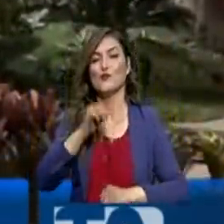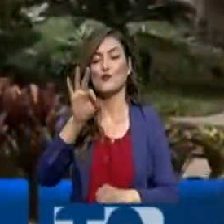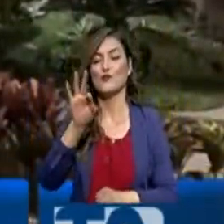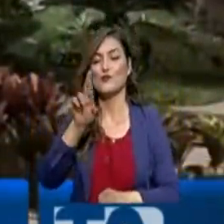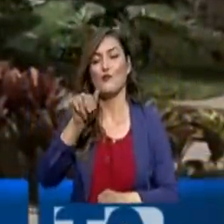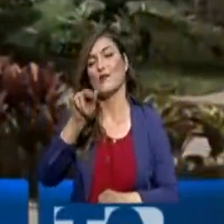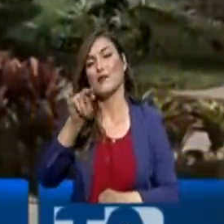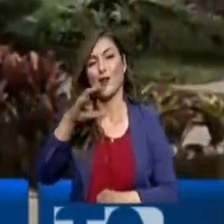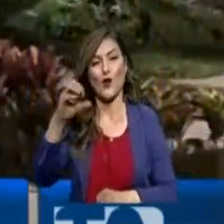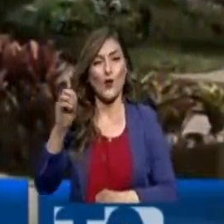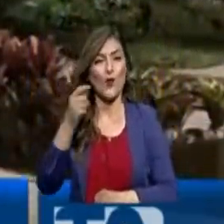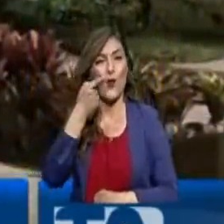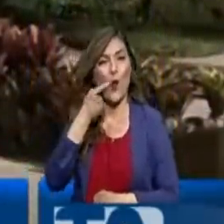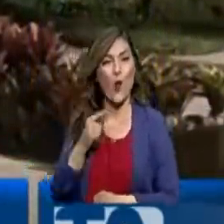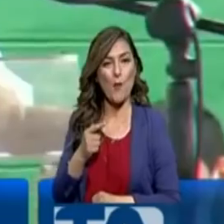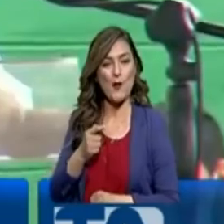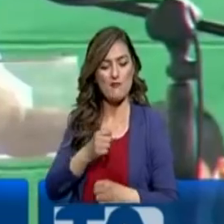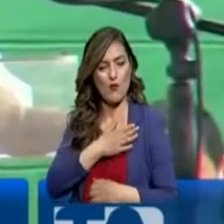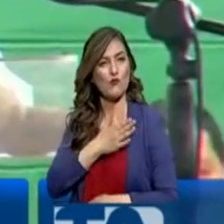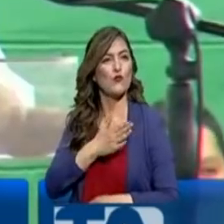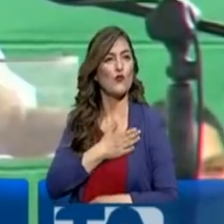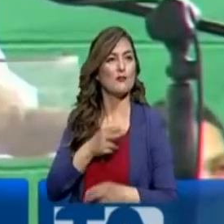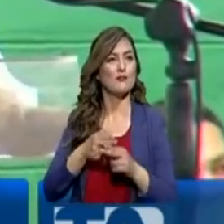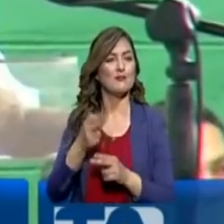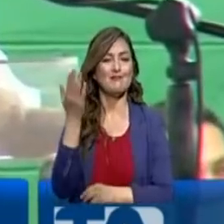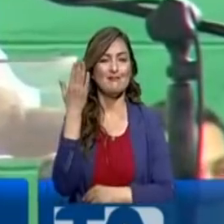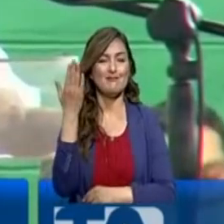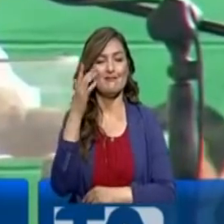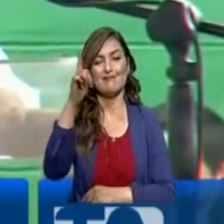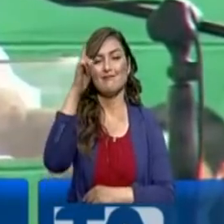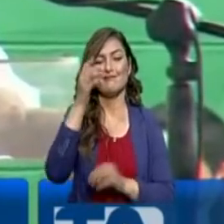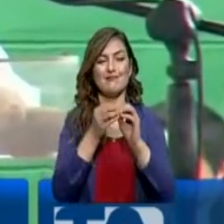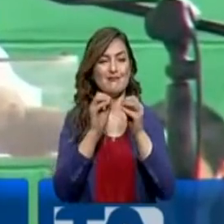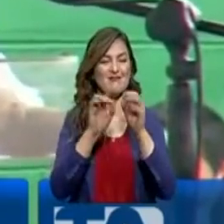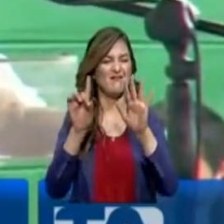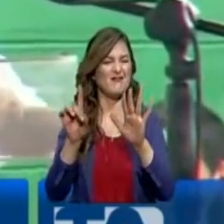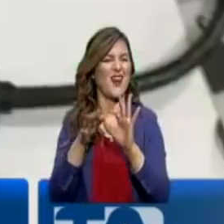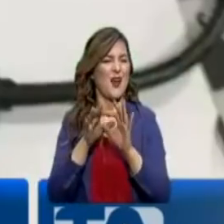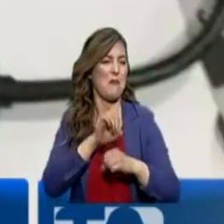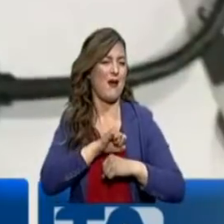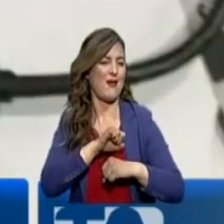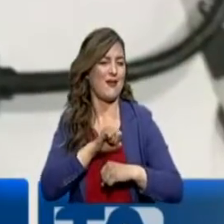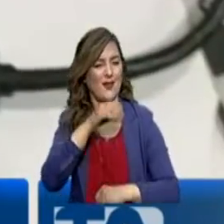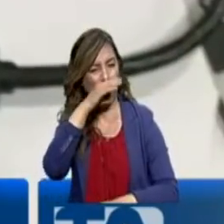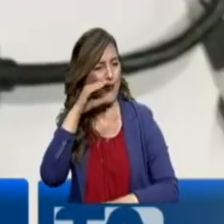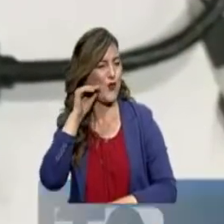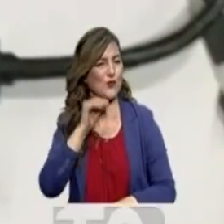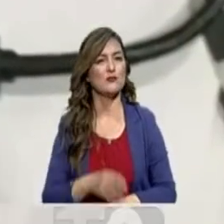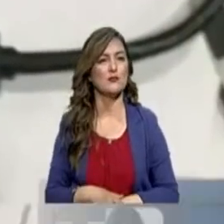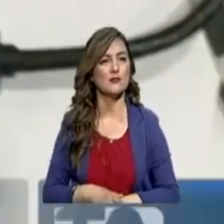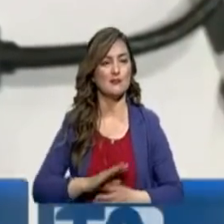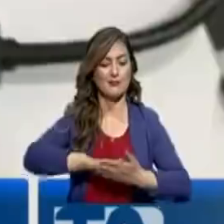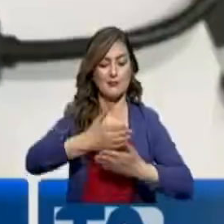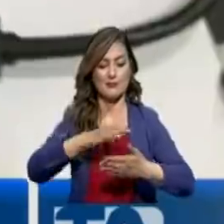Franco, conocido hombre de confianza del exalcalde de Guayaquil y líder del Partido Social Cristiano, Jaime Nebot. En el lugar se incautaron